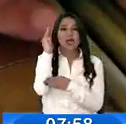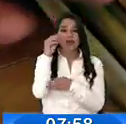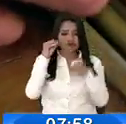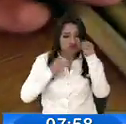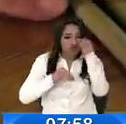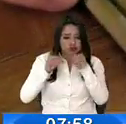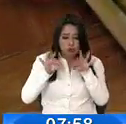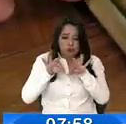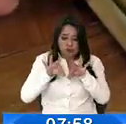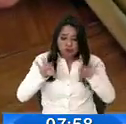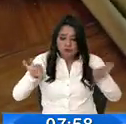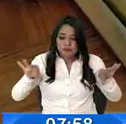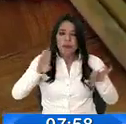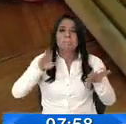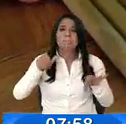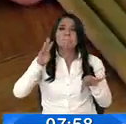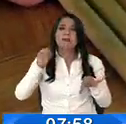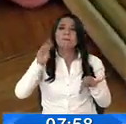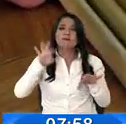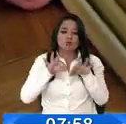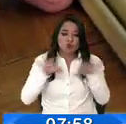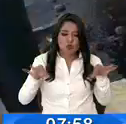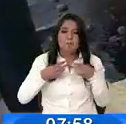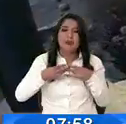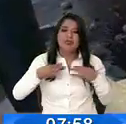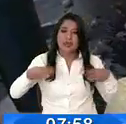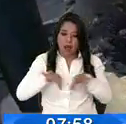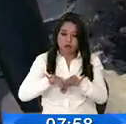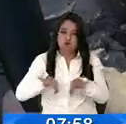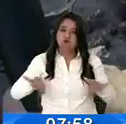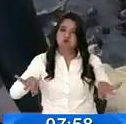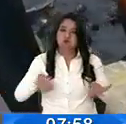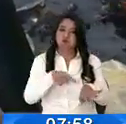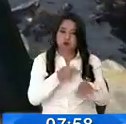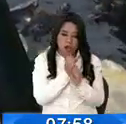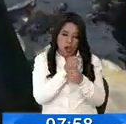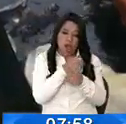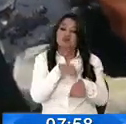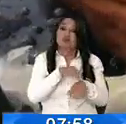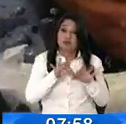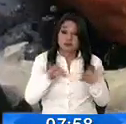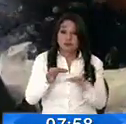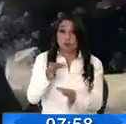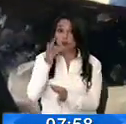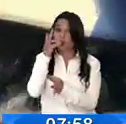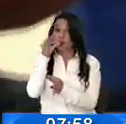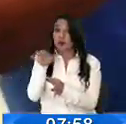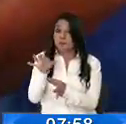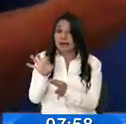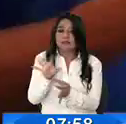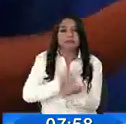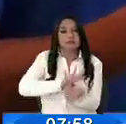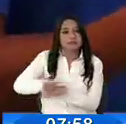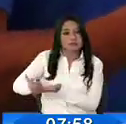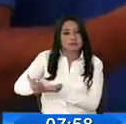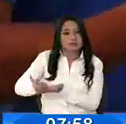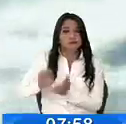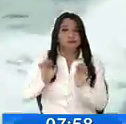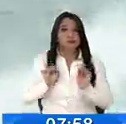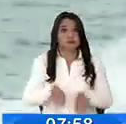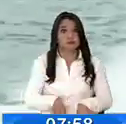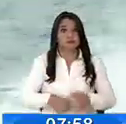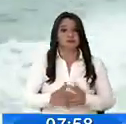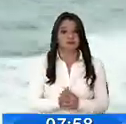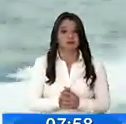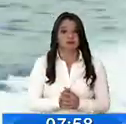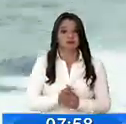sorbetes de bambú con este utensilio se busca erradicar el uso del sorbete elaborado con plástico o flexibles y